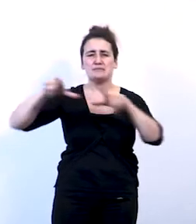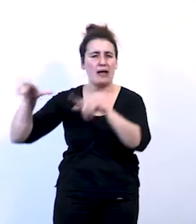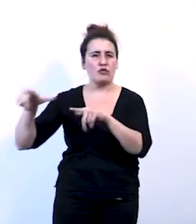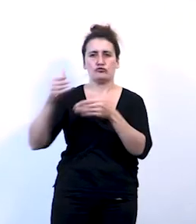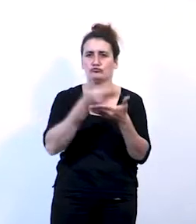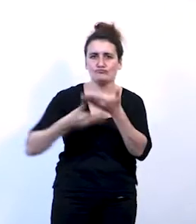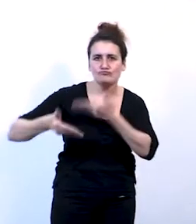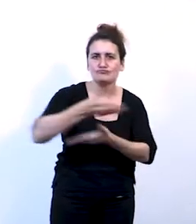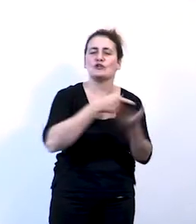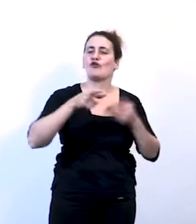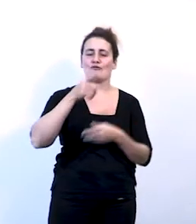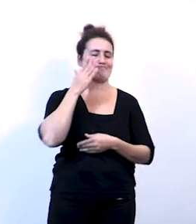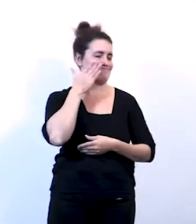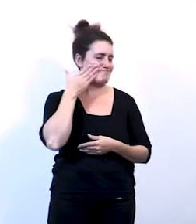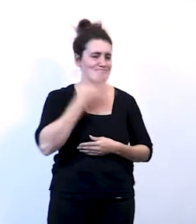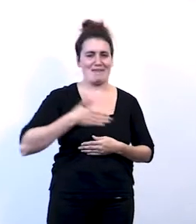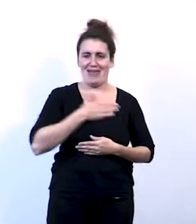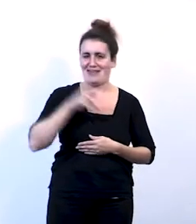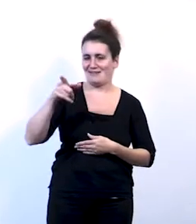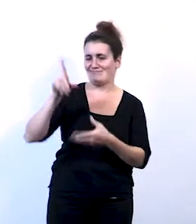verdadero placer contar con ella. Y Zoraida es